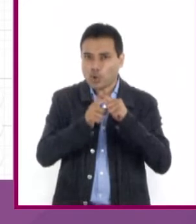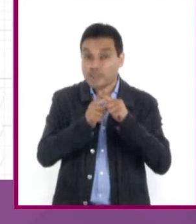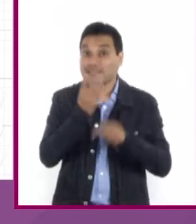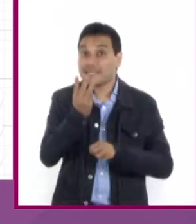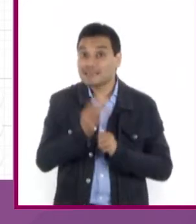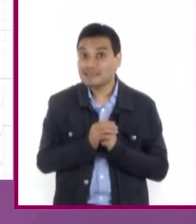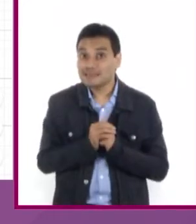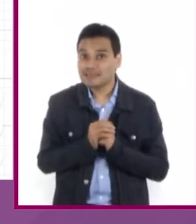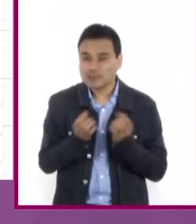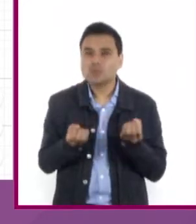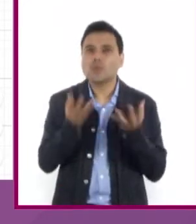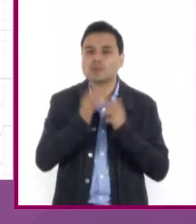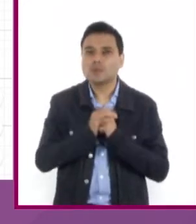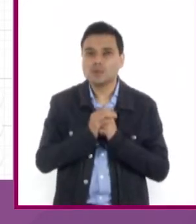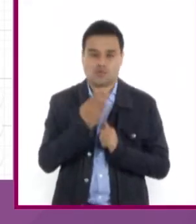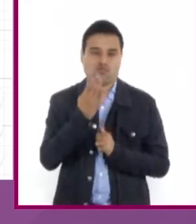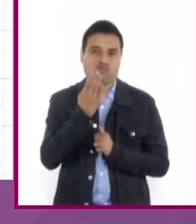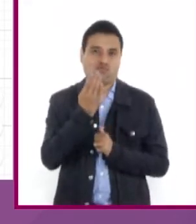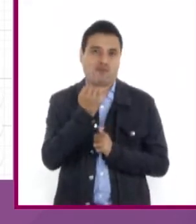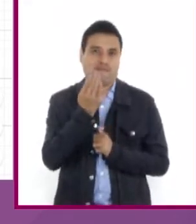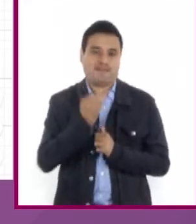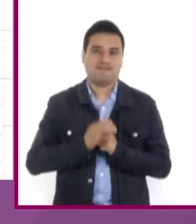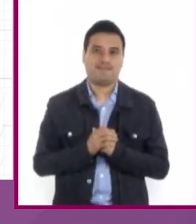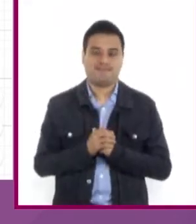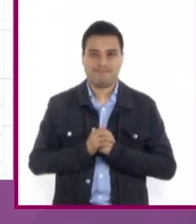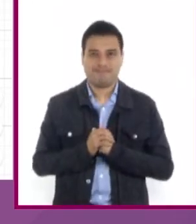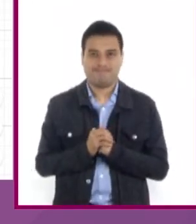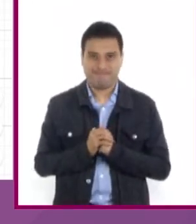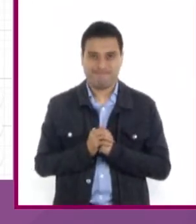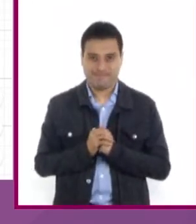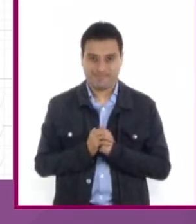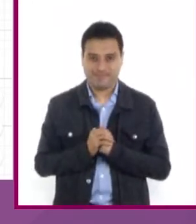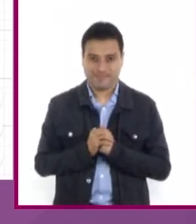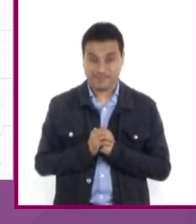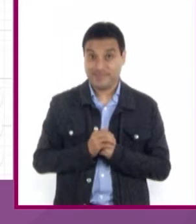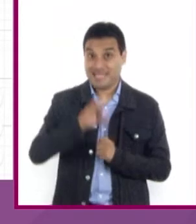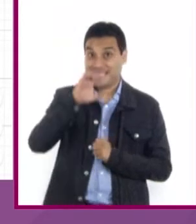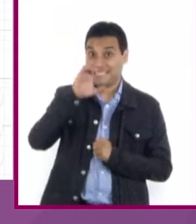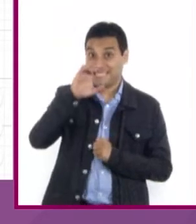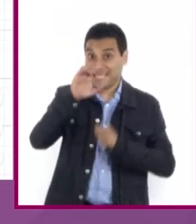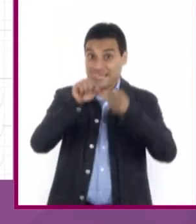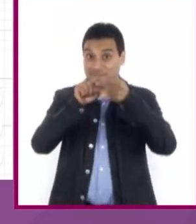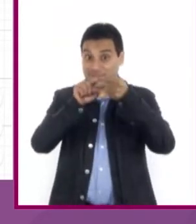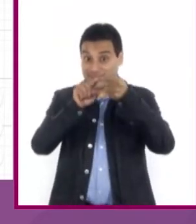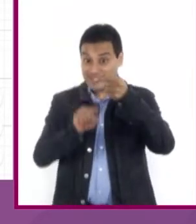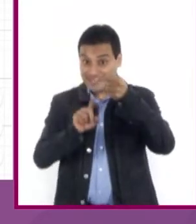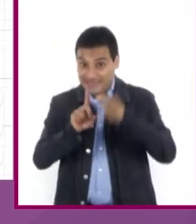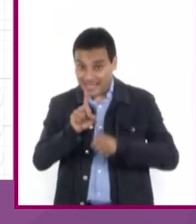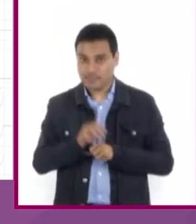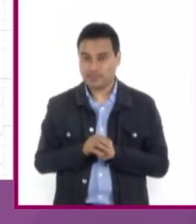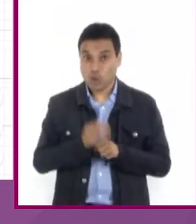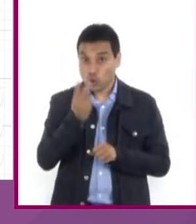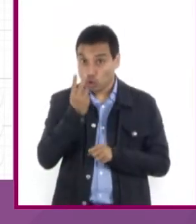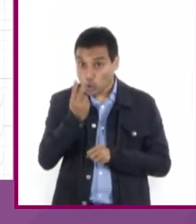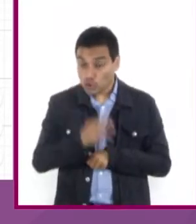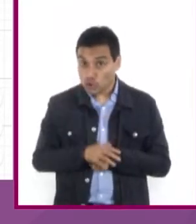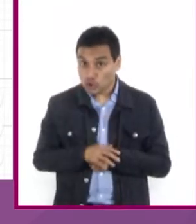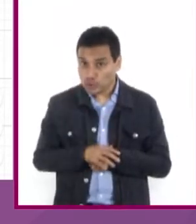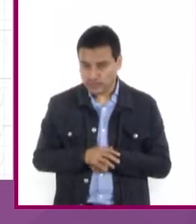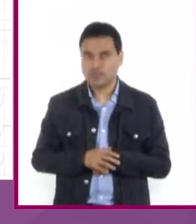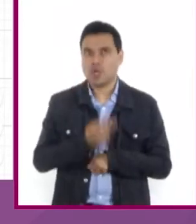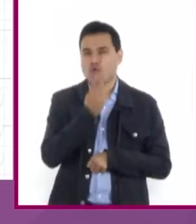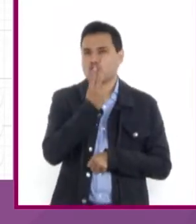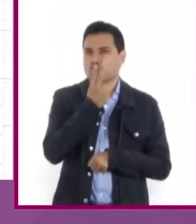escala que es 3, 9 unidades. Si el segmento CD vale 2 unidades,